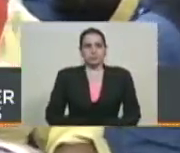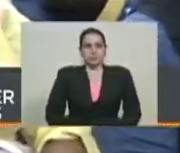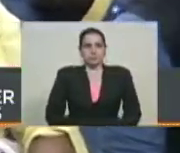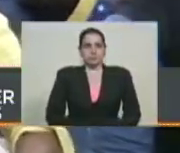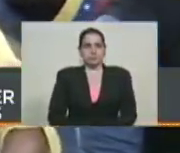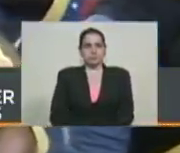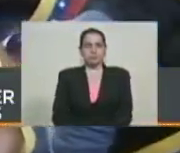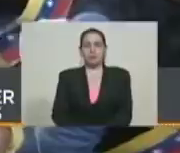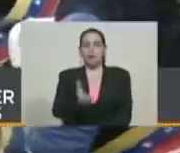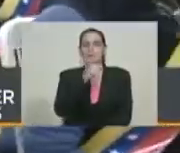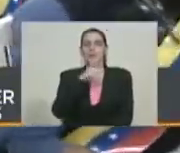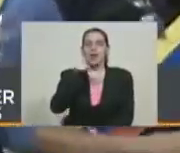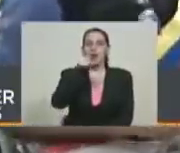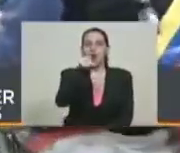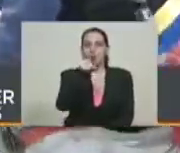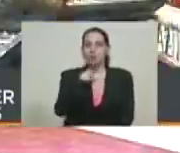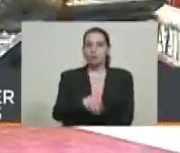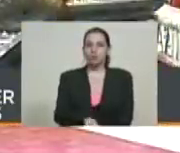Y pregunto,